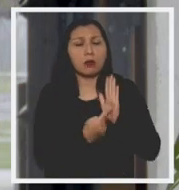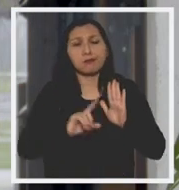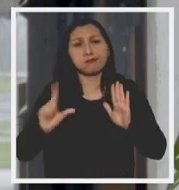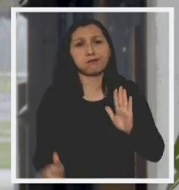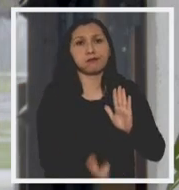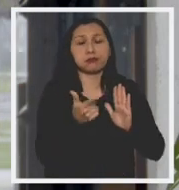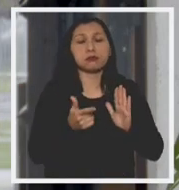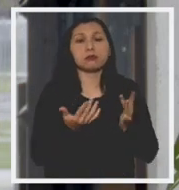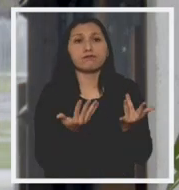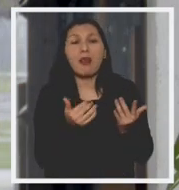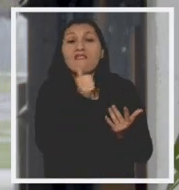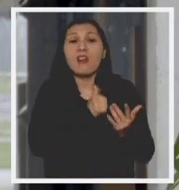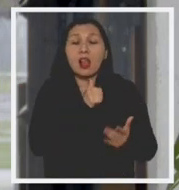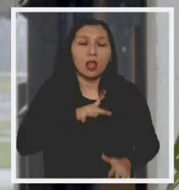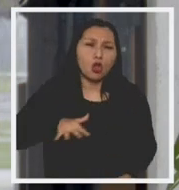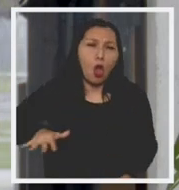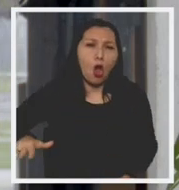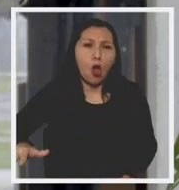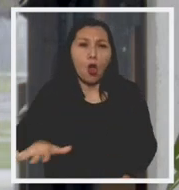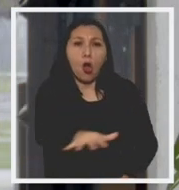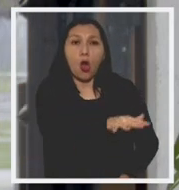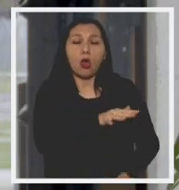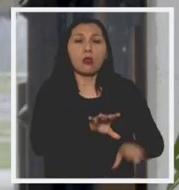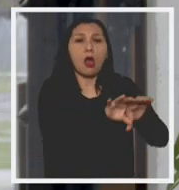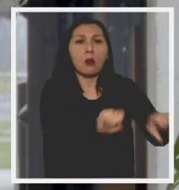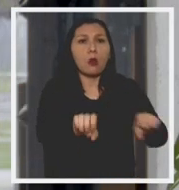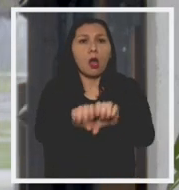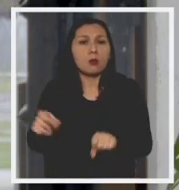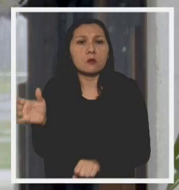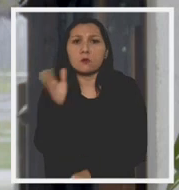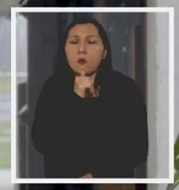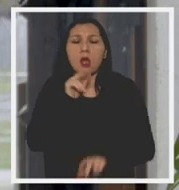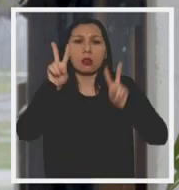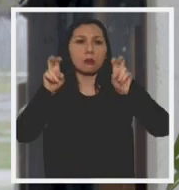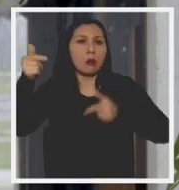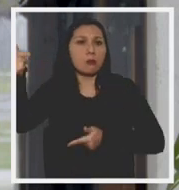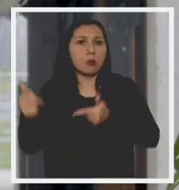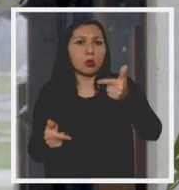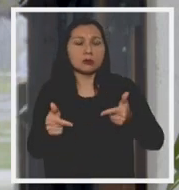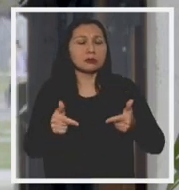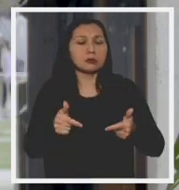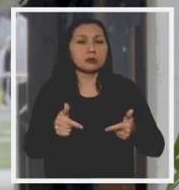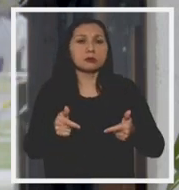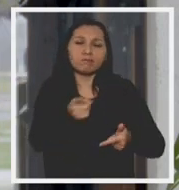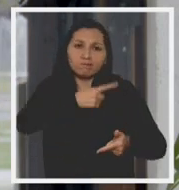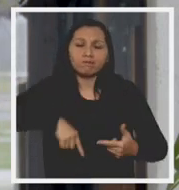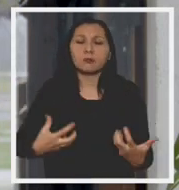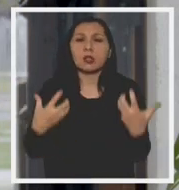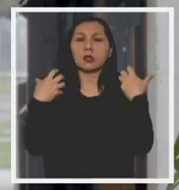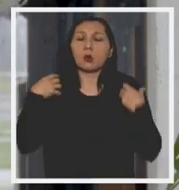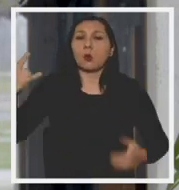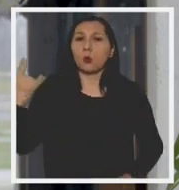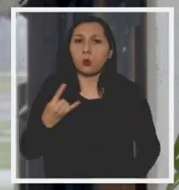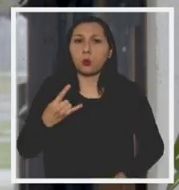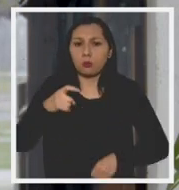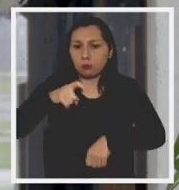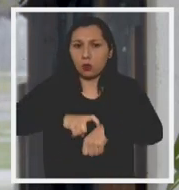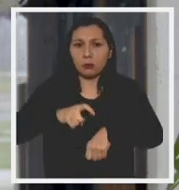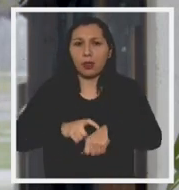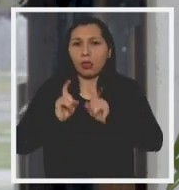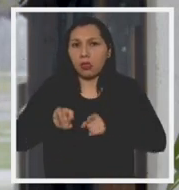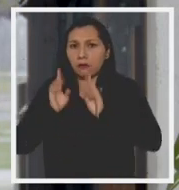concretan por falta transversal de acuerdo en el mundo político y además de hacernos cargo de las urgencias del